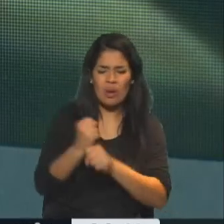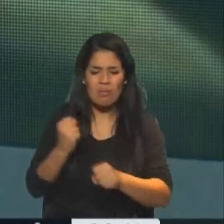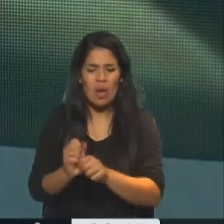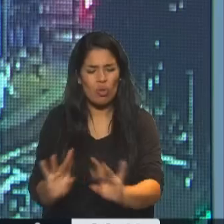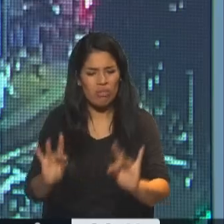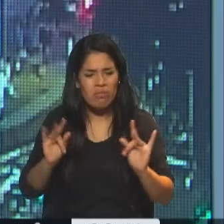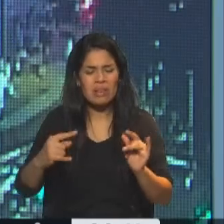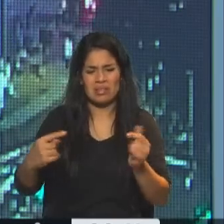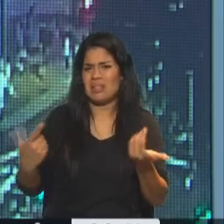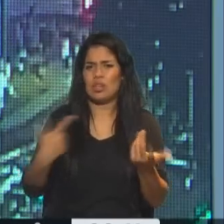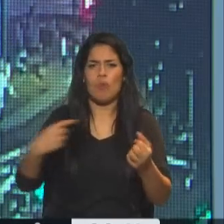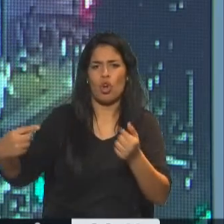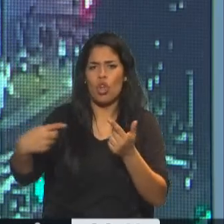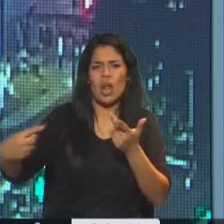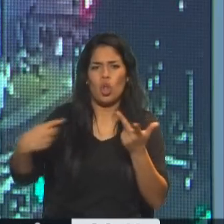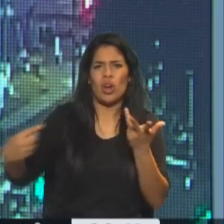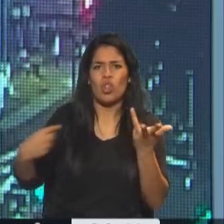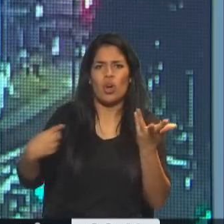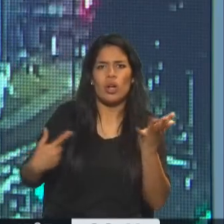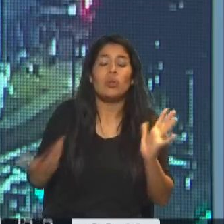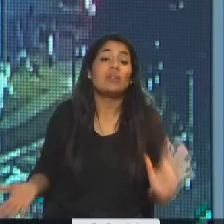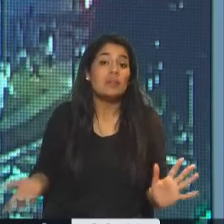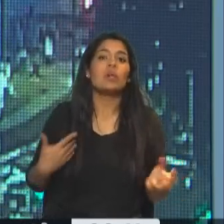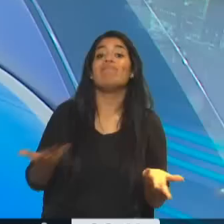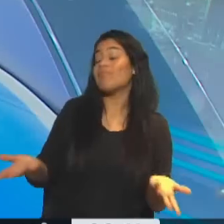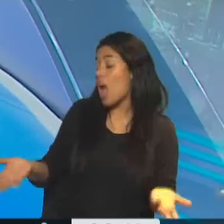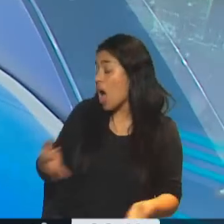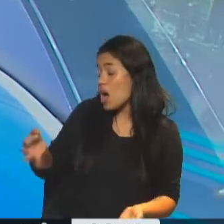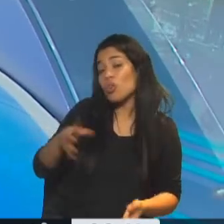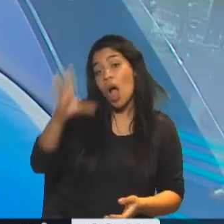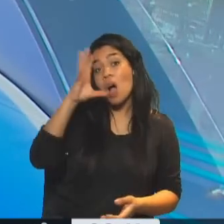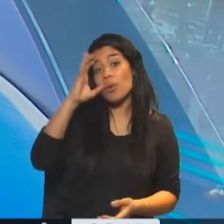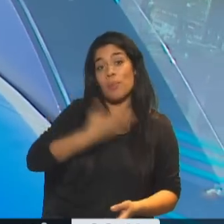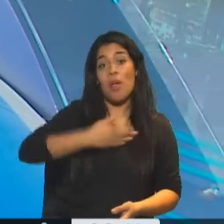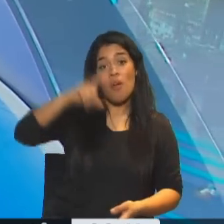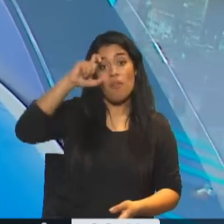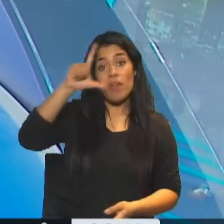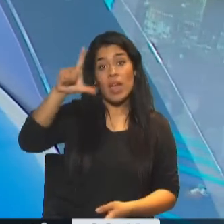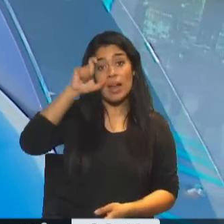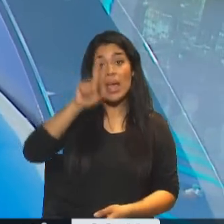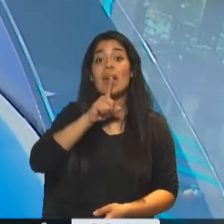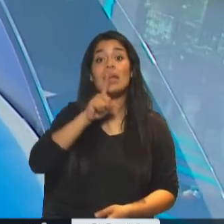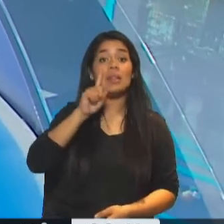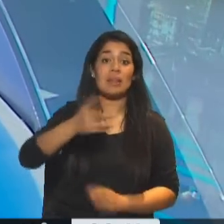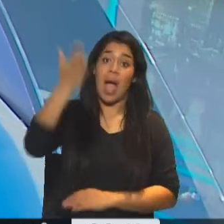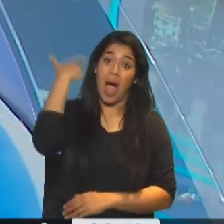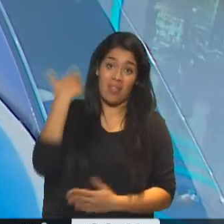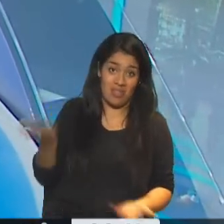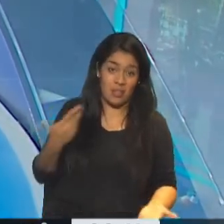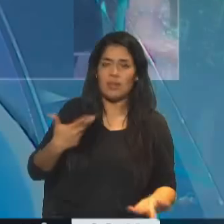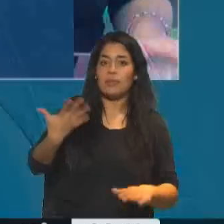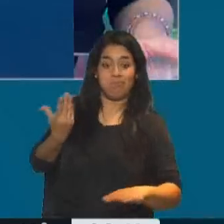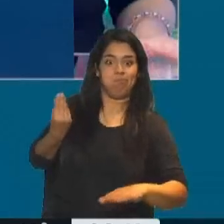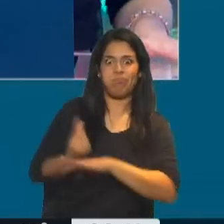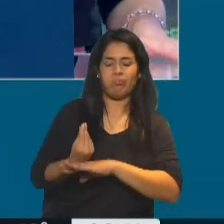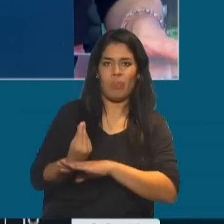algunas. Totalmente. Bueno, recordemos en ese sentido Roberto Feletti, ¿no? Claro. Apenas llegó empoderado, con un